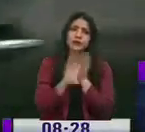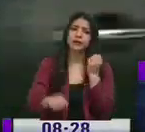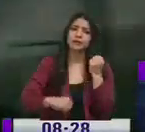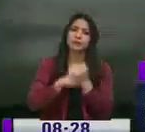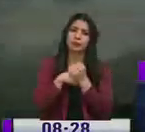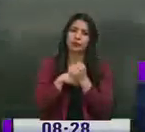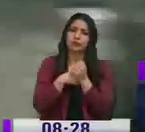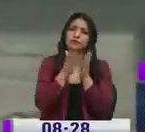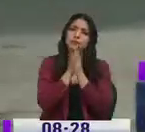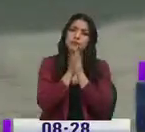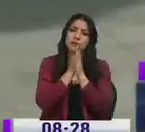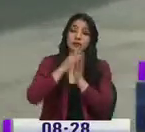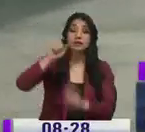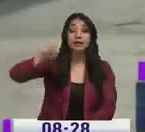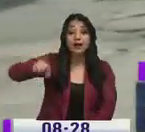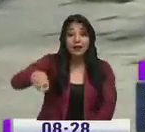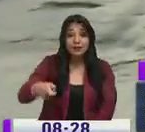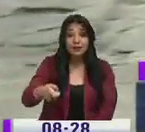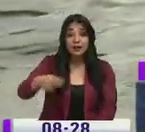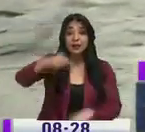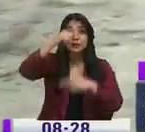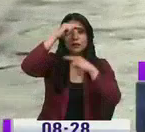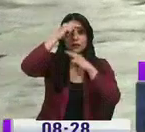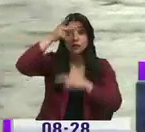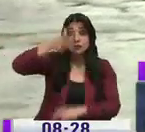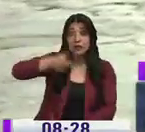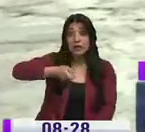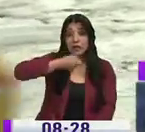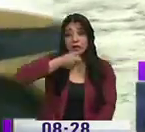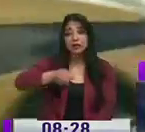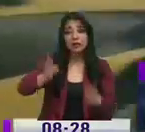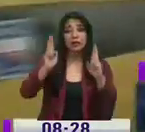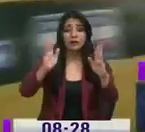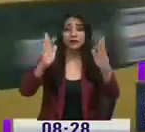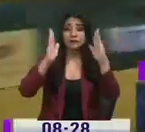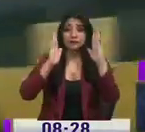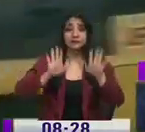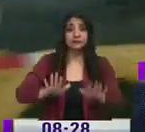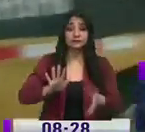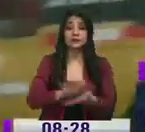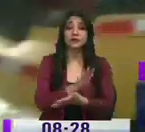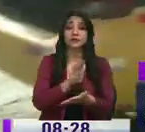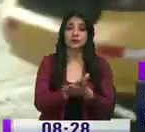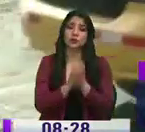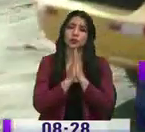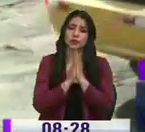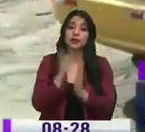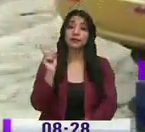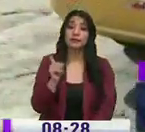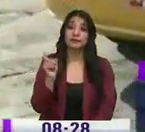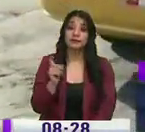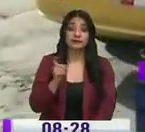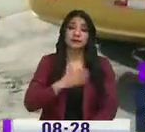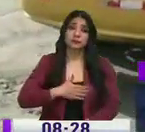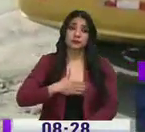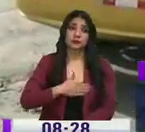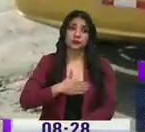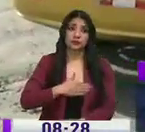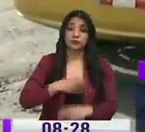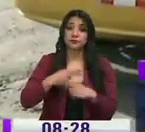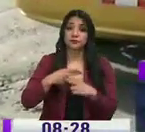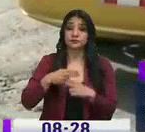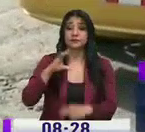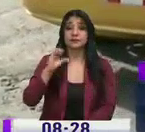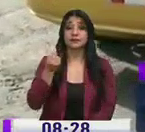medio de comunicación. Ojalá nos den los oídos, nuestra institución educativa, Nuestra Señora del Cisne, se ha visto